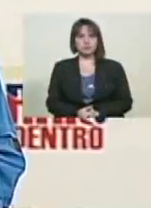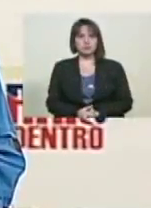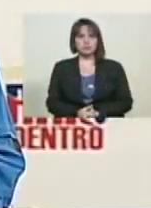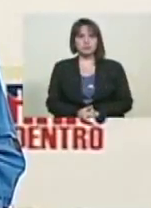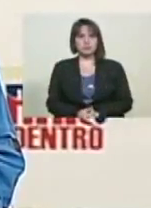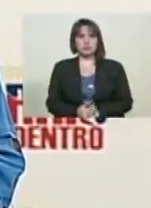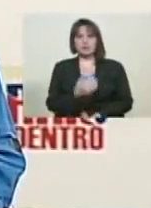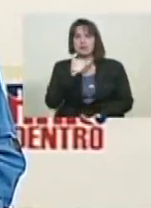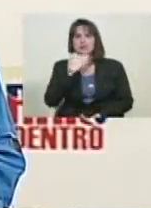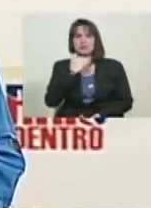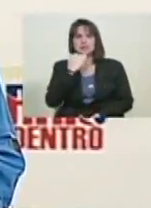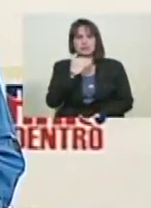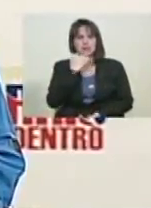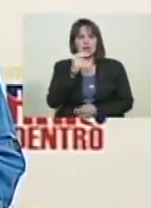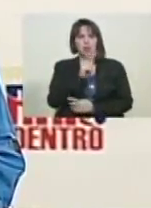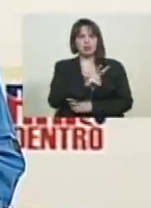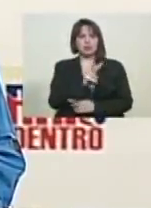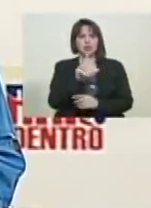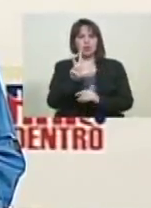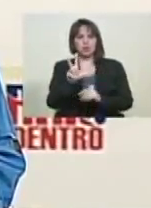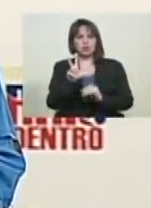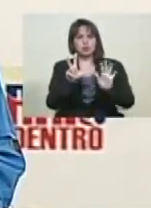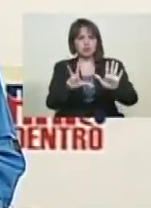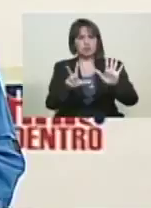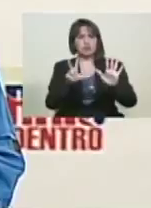Casi 283,000